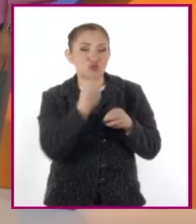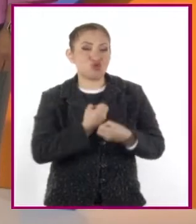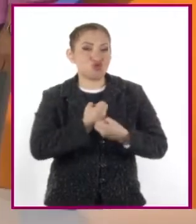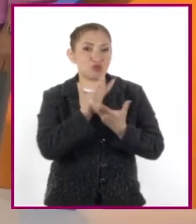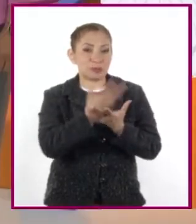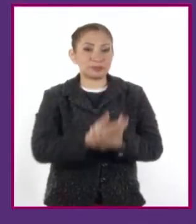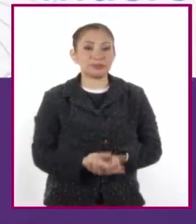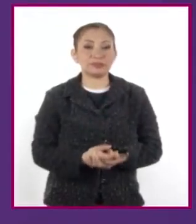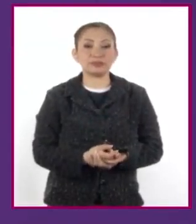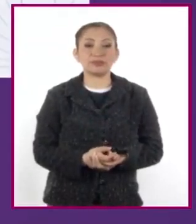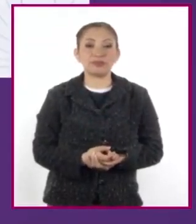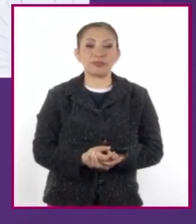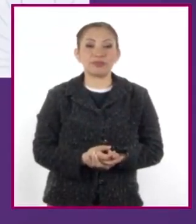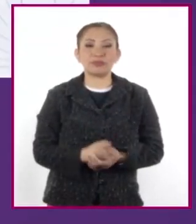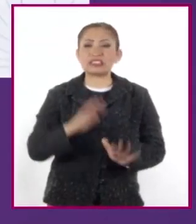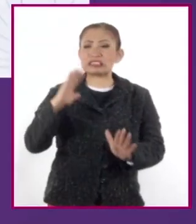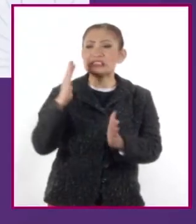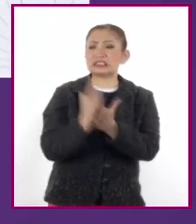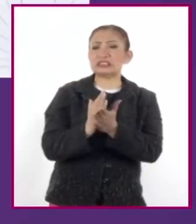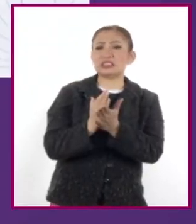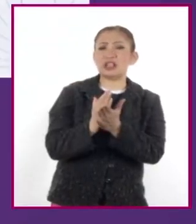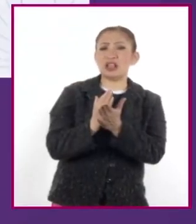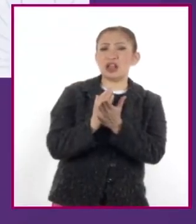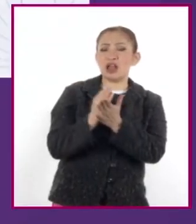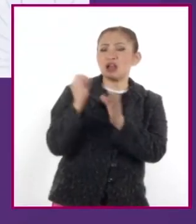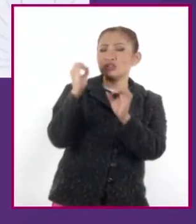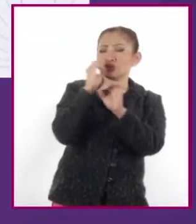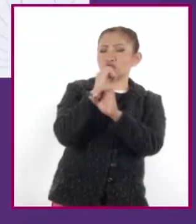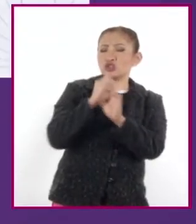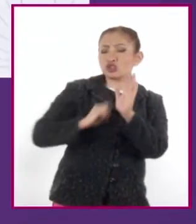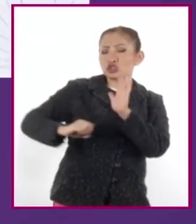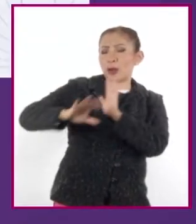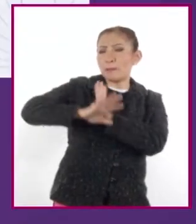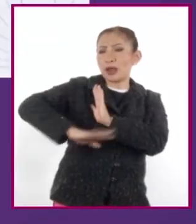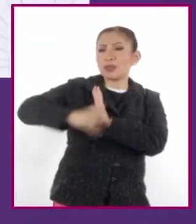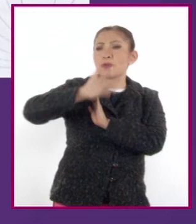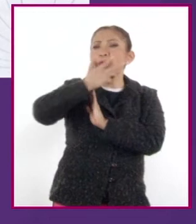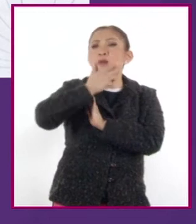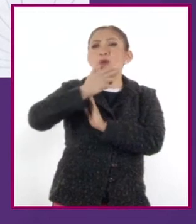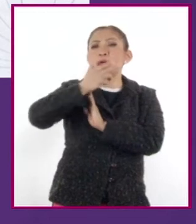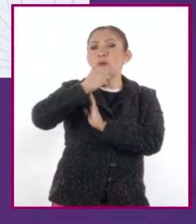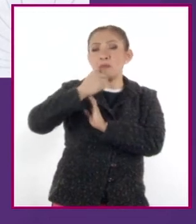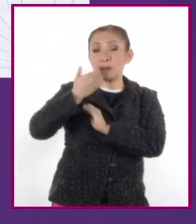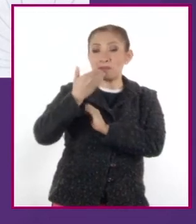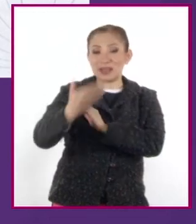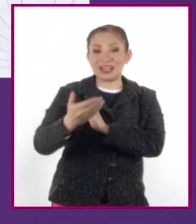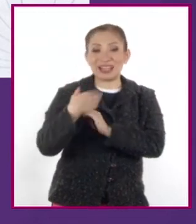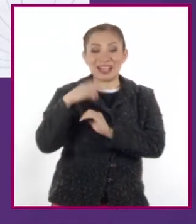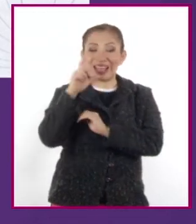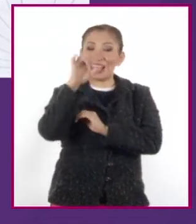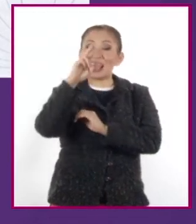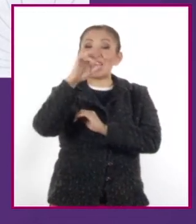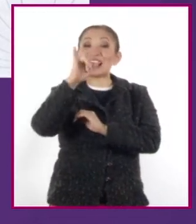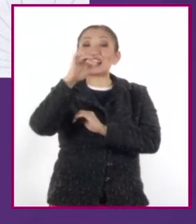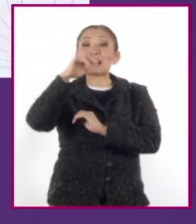poema. Detente, sombra de mi bien esquivo. Ahora, observando sus rimas. Aquí